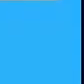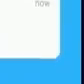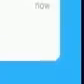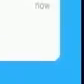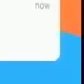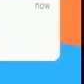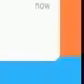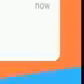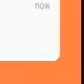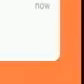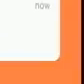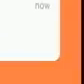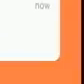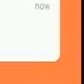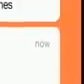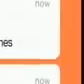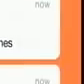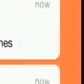¡Gracias!